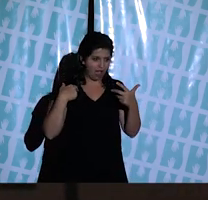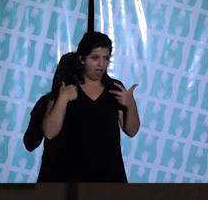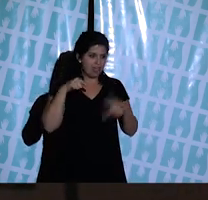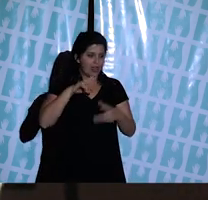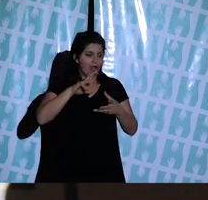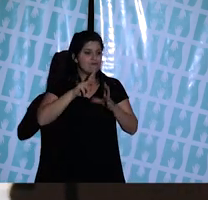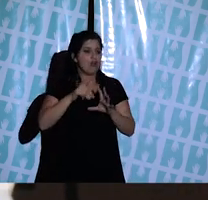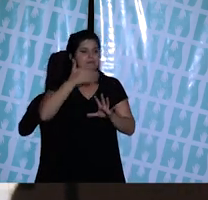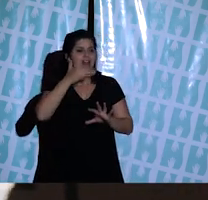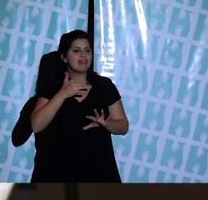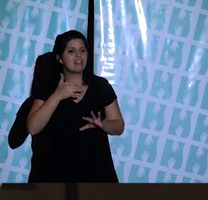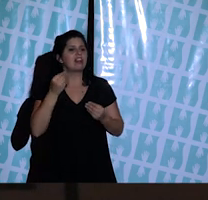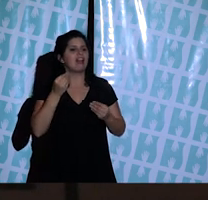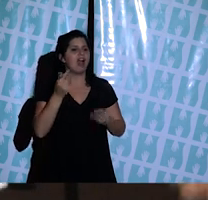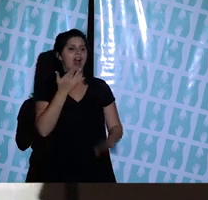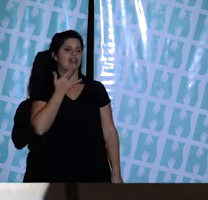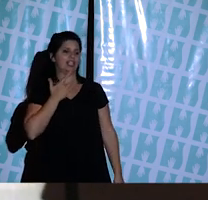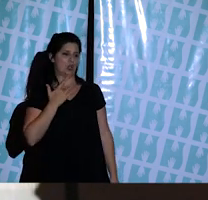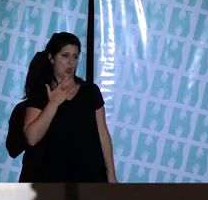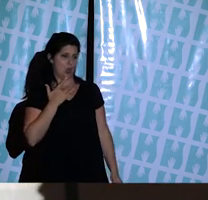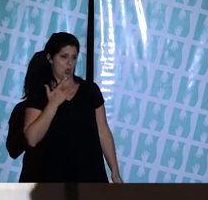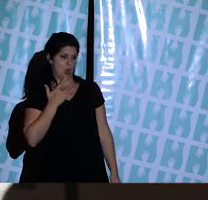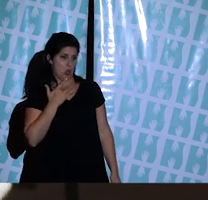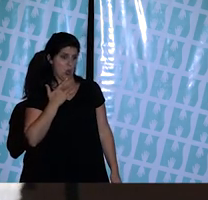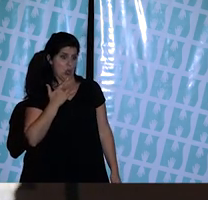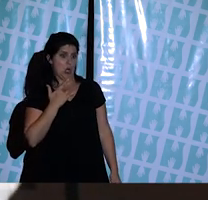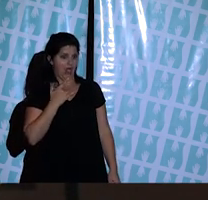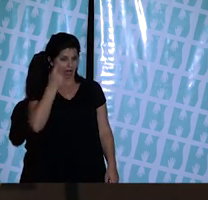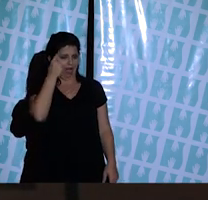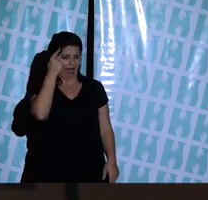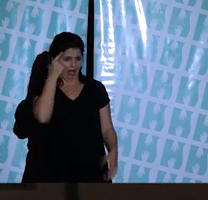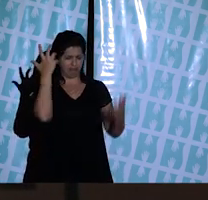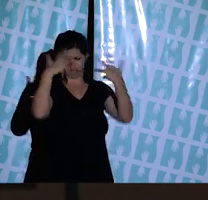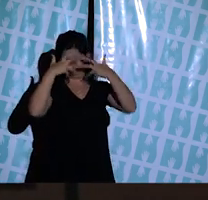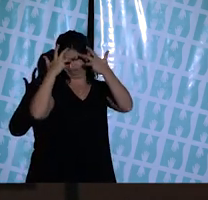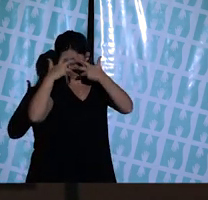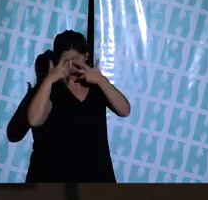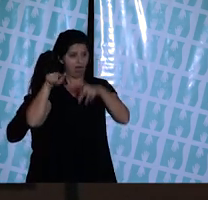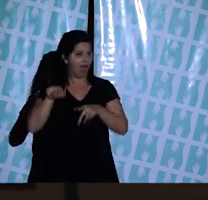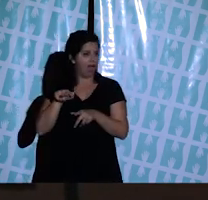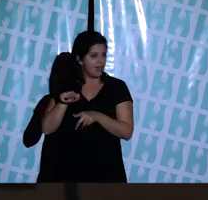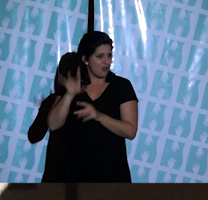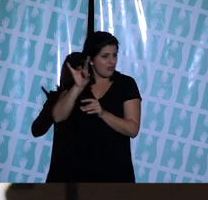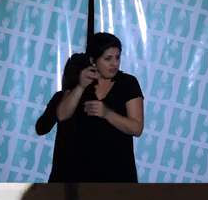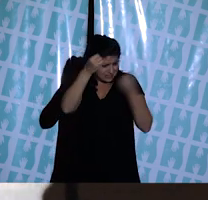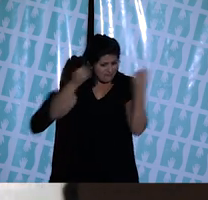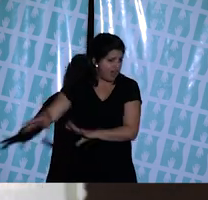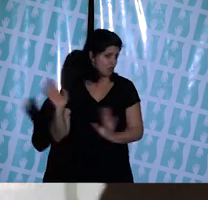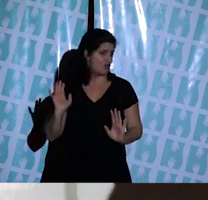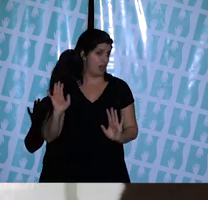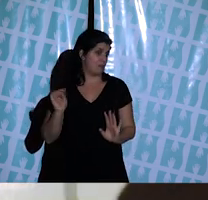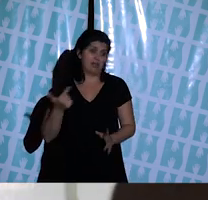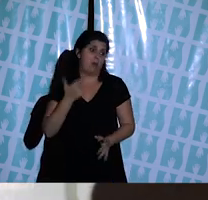entender un adicto. Un adicto tiene que pasar por todo eso para dejar de consumir, por eso es tan difícil dejar. Pero para ellos no les queda otra, lo tienen que